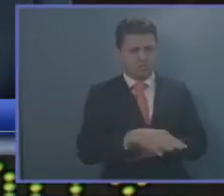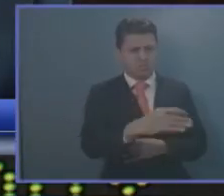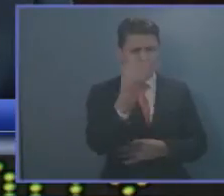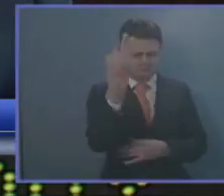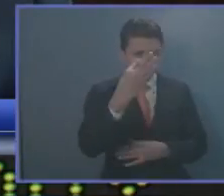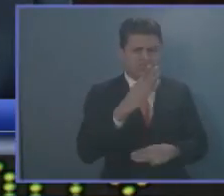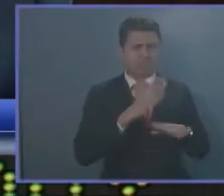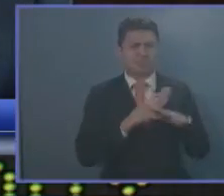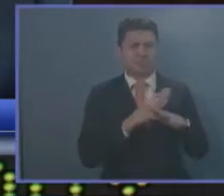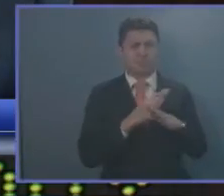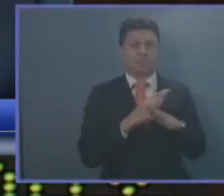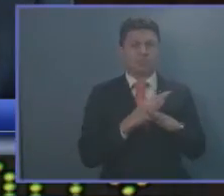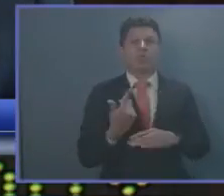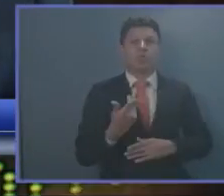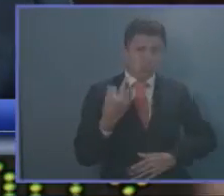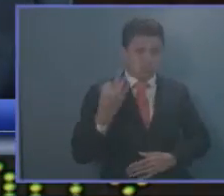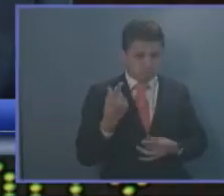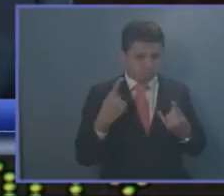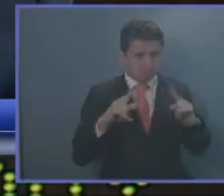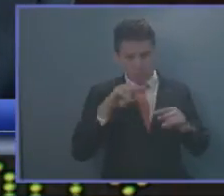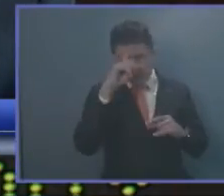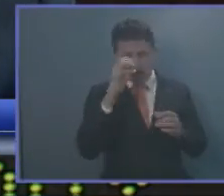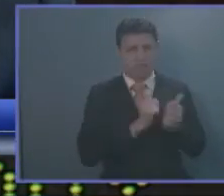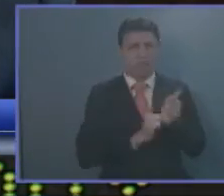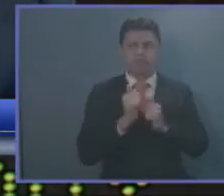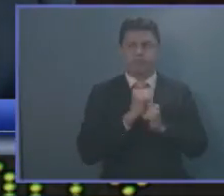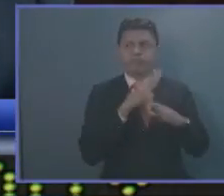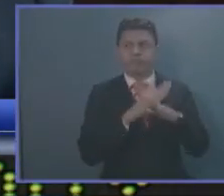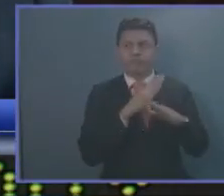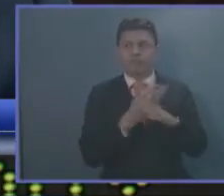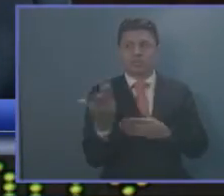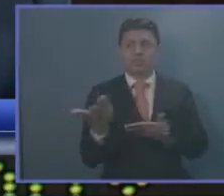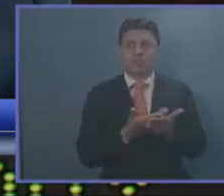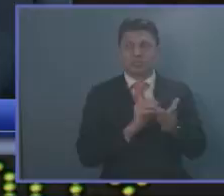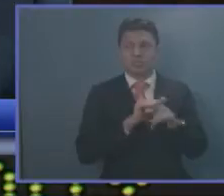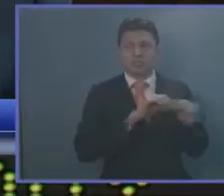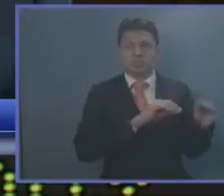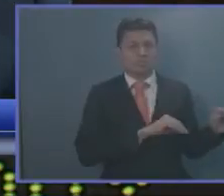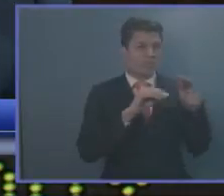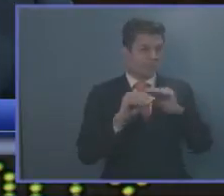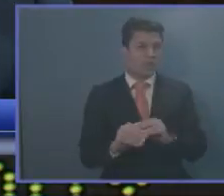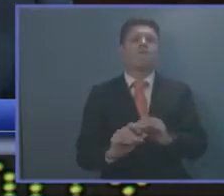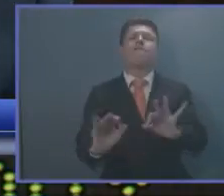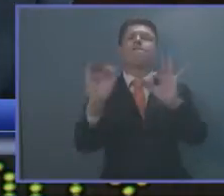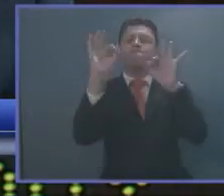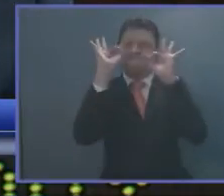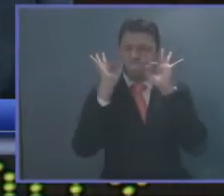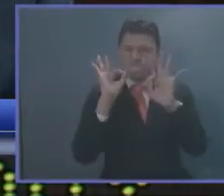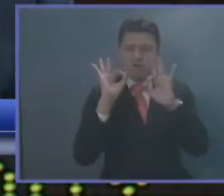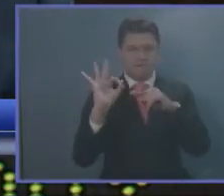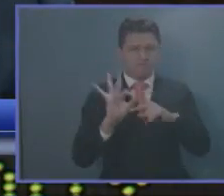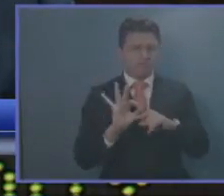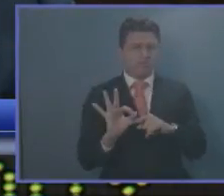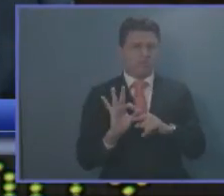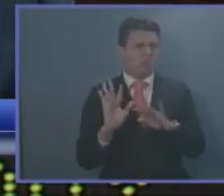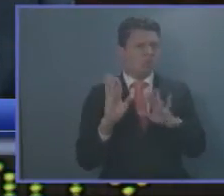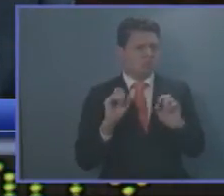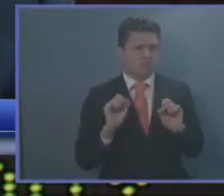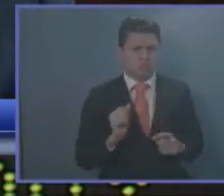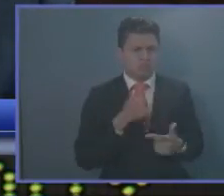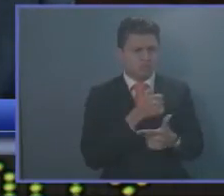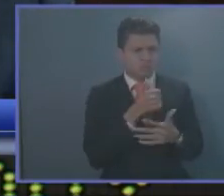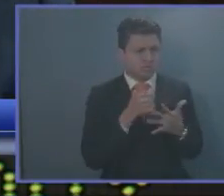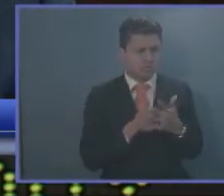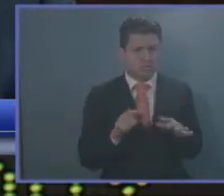debemos mejorar en su protección, implementando una estrategia que funcione, porque no es posible que cada año se